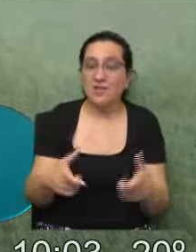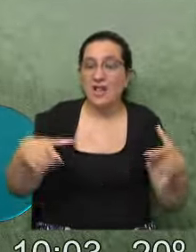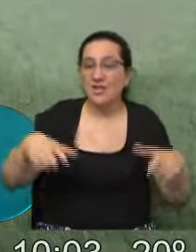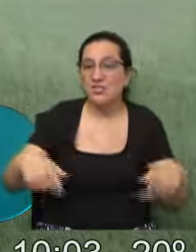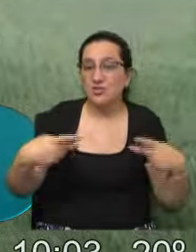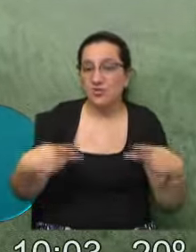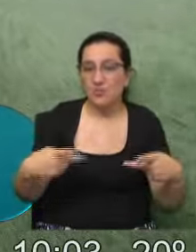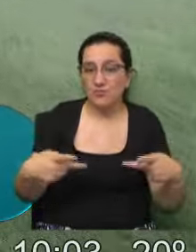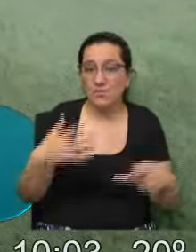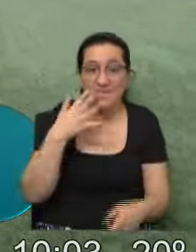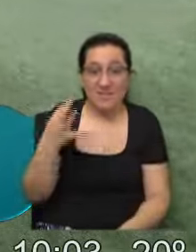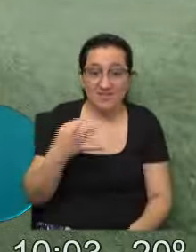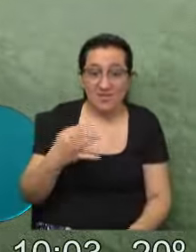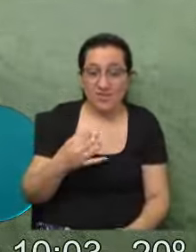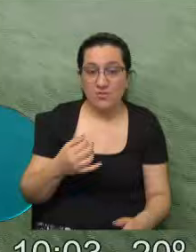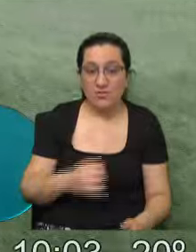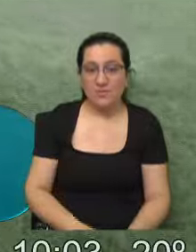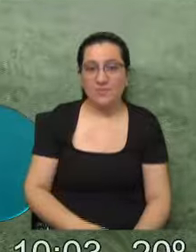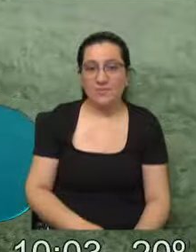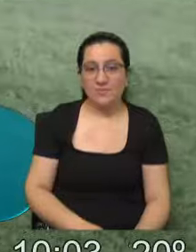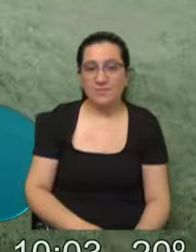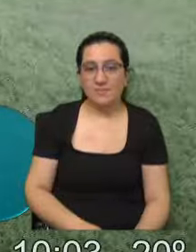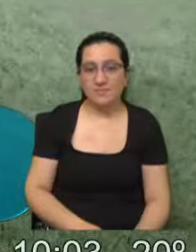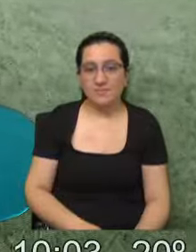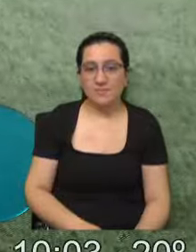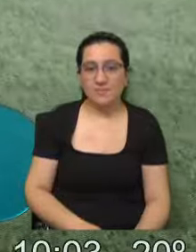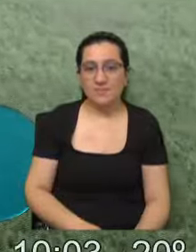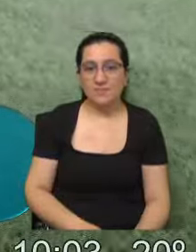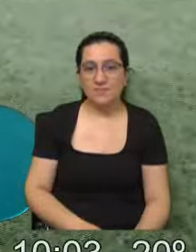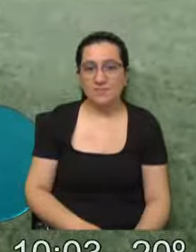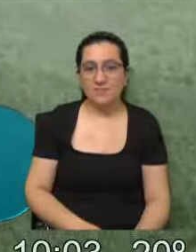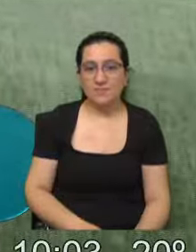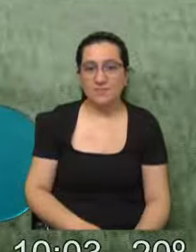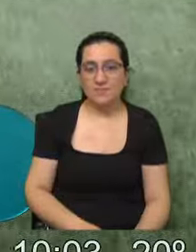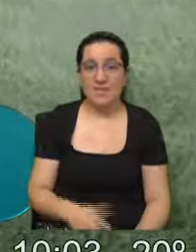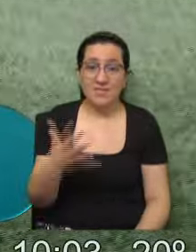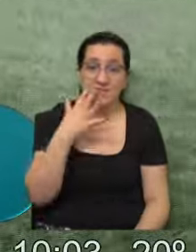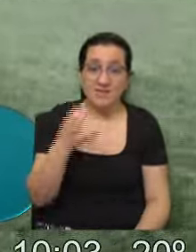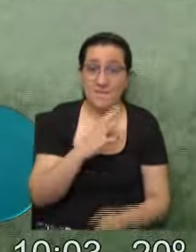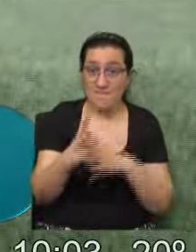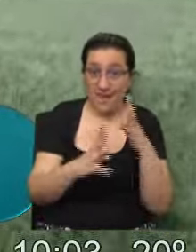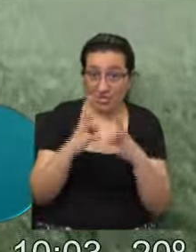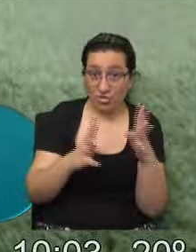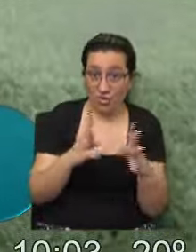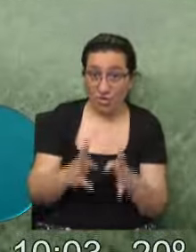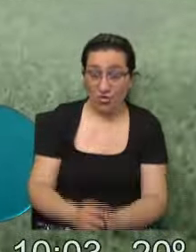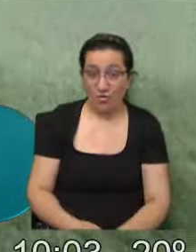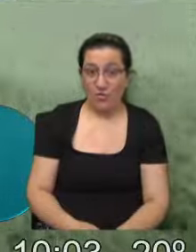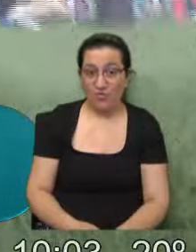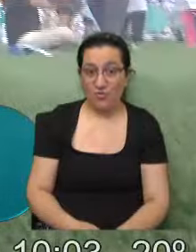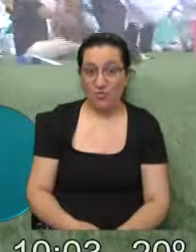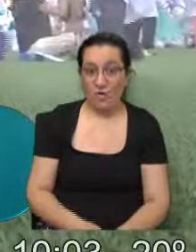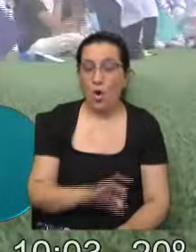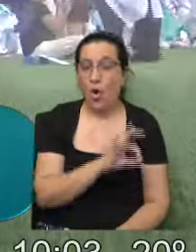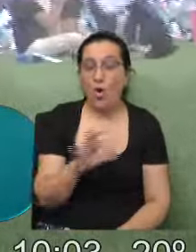fútbol de verdad Donde juegan las mujeres verdad de pasto pasto o es